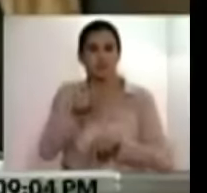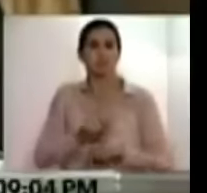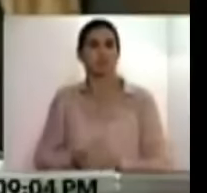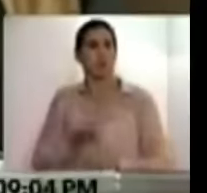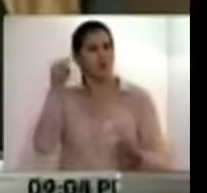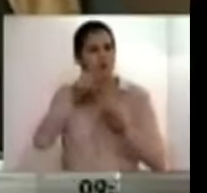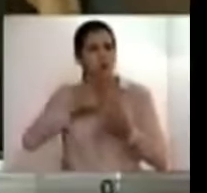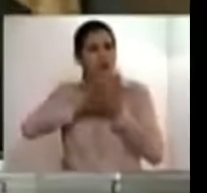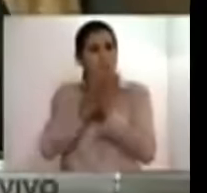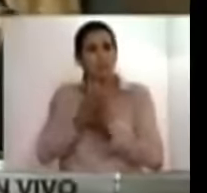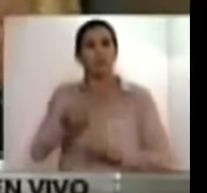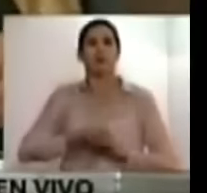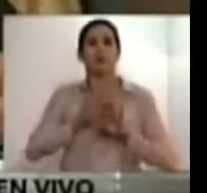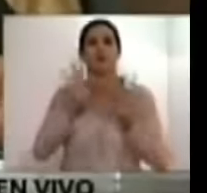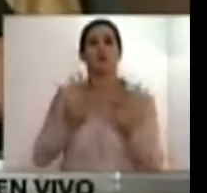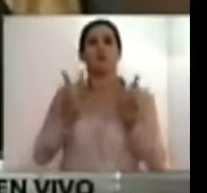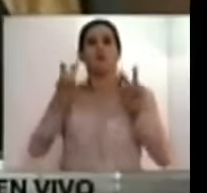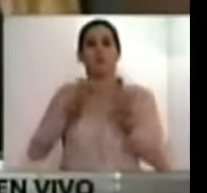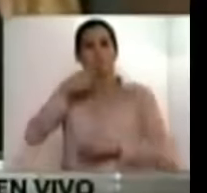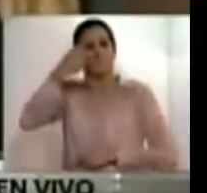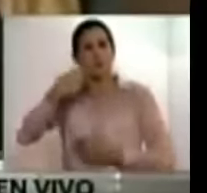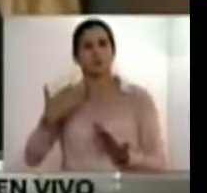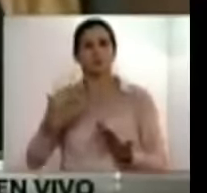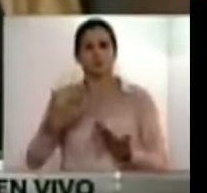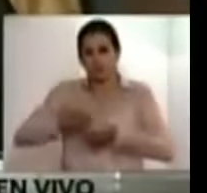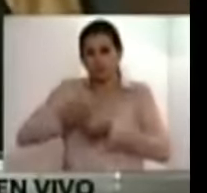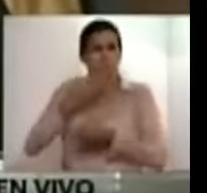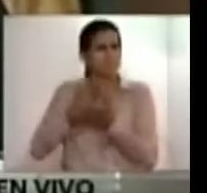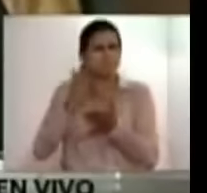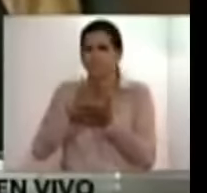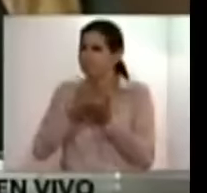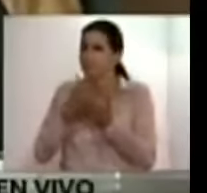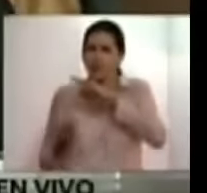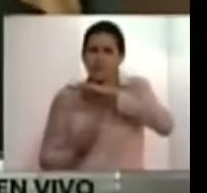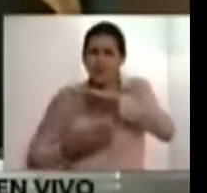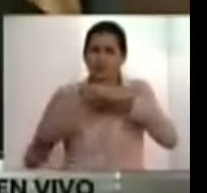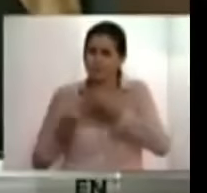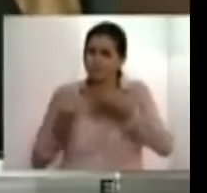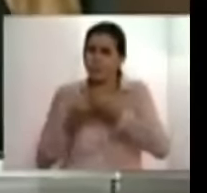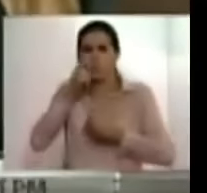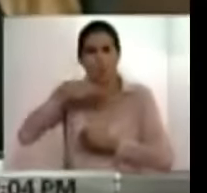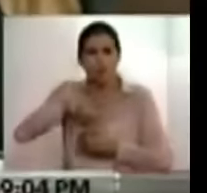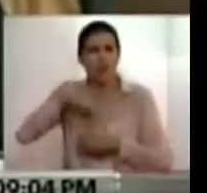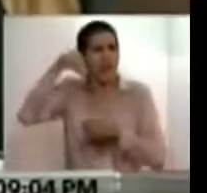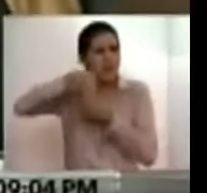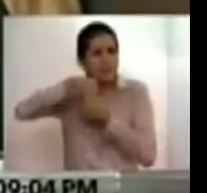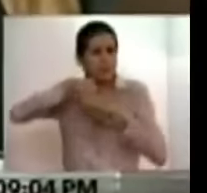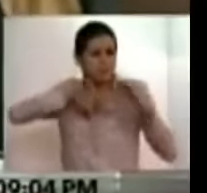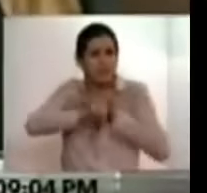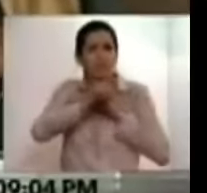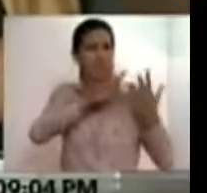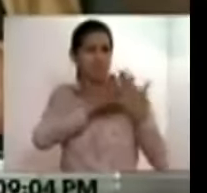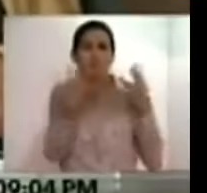estilo político necesario del trabajo permanente desde las bases, desde adentro del pueblo, junto